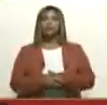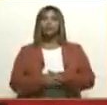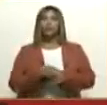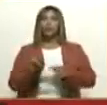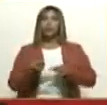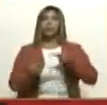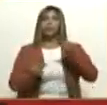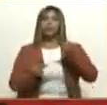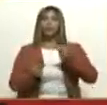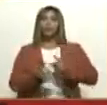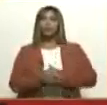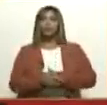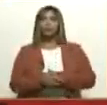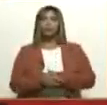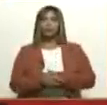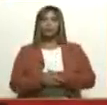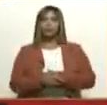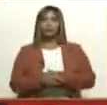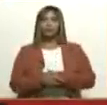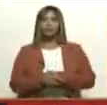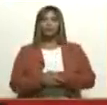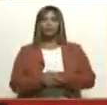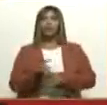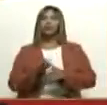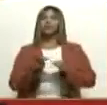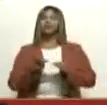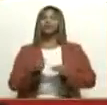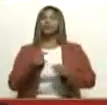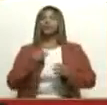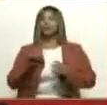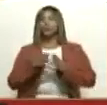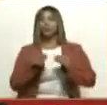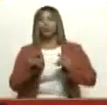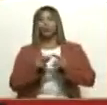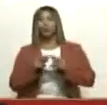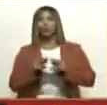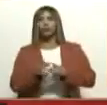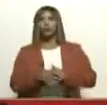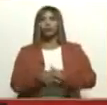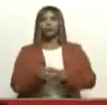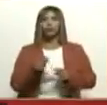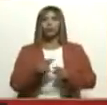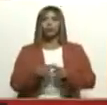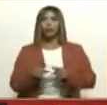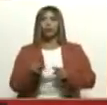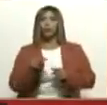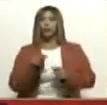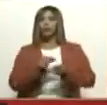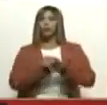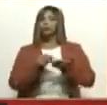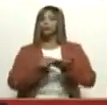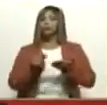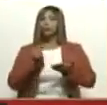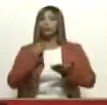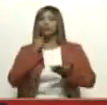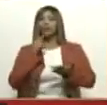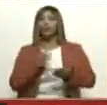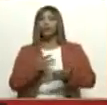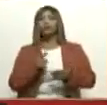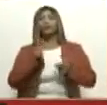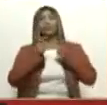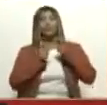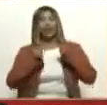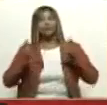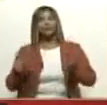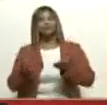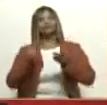primero. O sea, Noam Chomsky está bien, es una figura reconocida dentro de la intelectualidad, pero no era un escritor popular. Chávez lo hizo